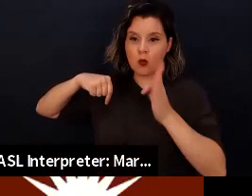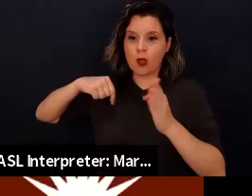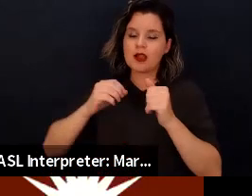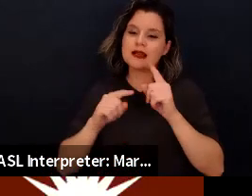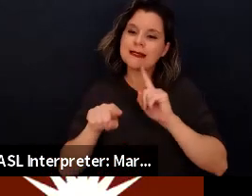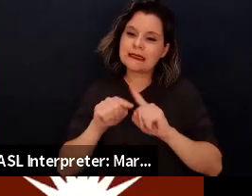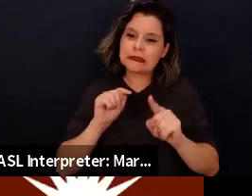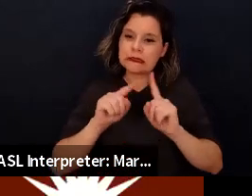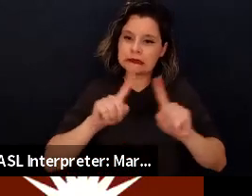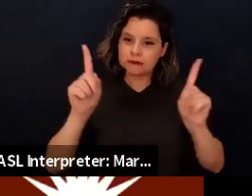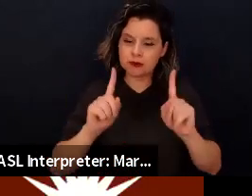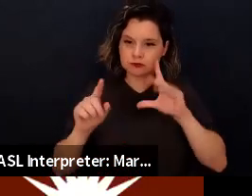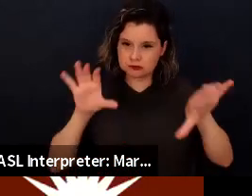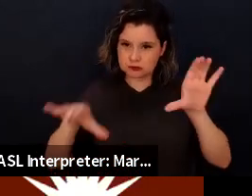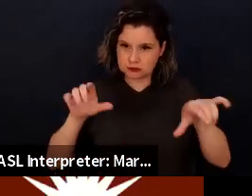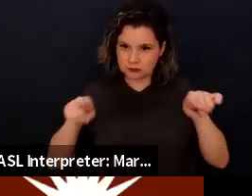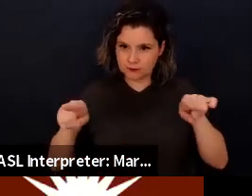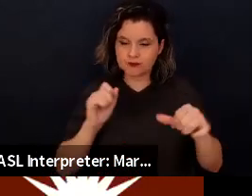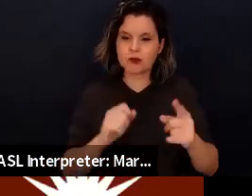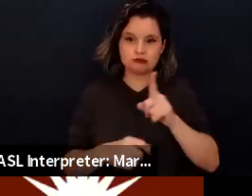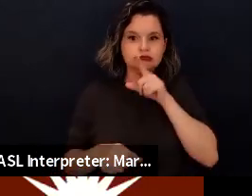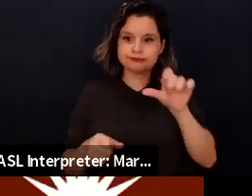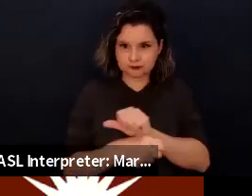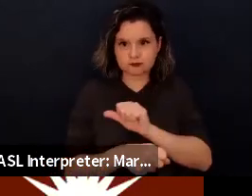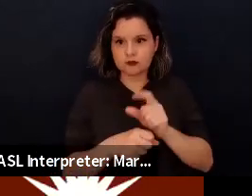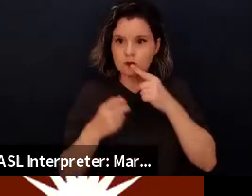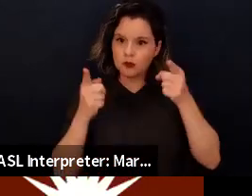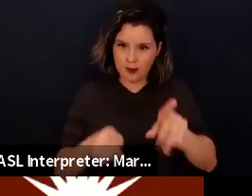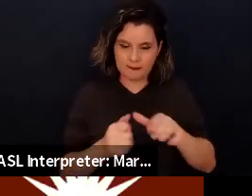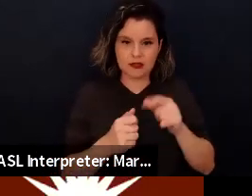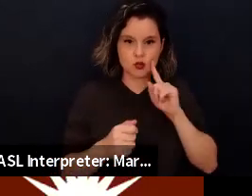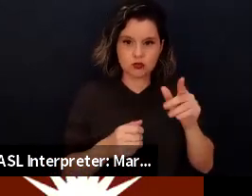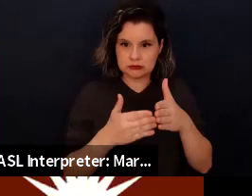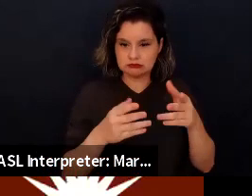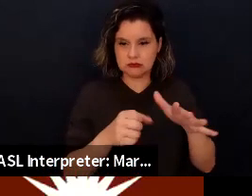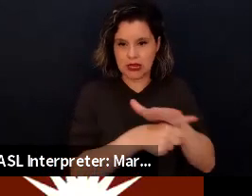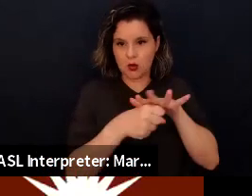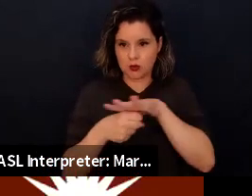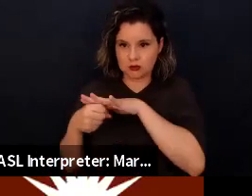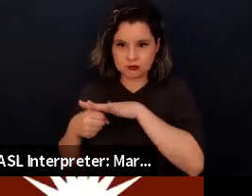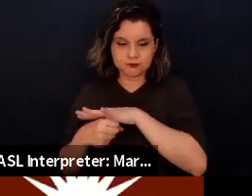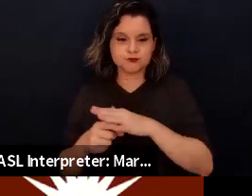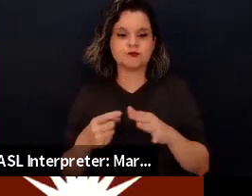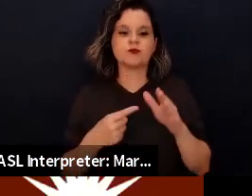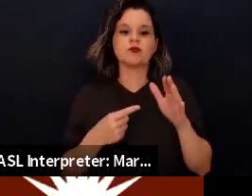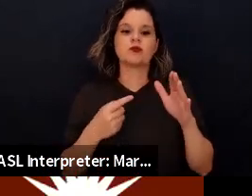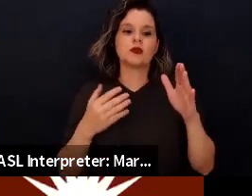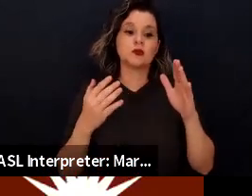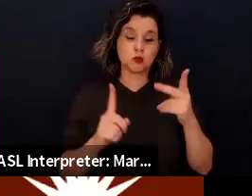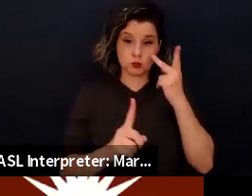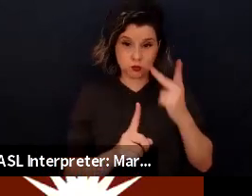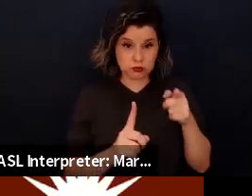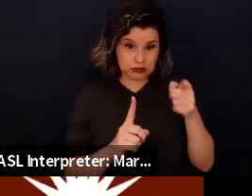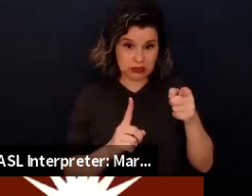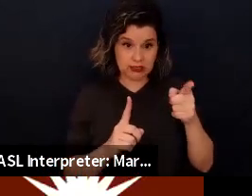de distinción para saber qué realmente ocurre en esos espacios. Entonces, aquí podemos ver